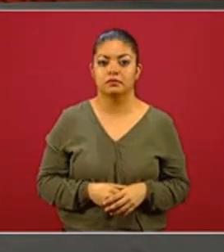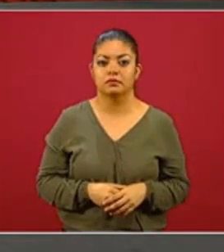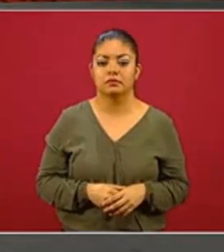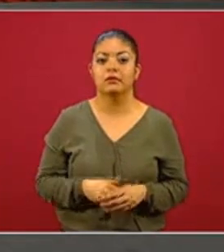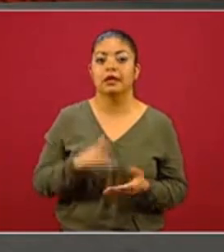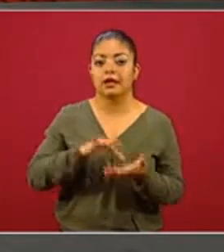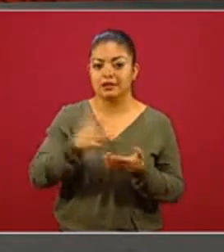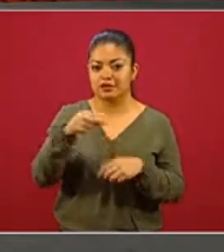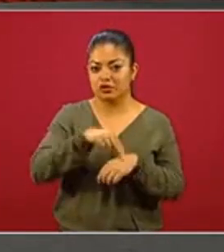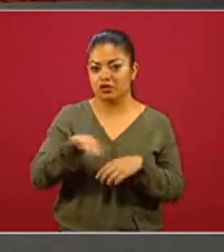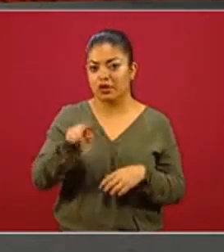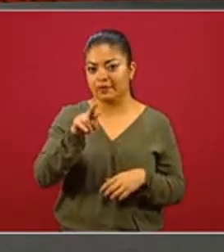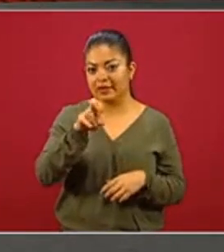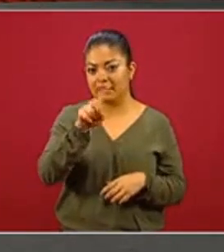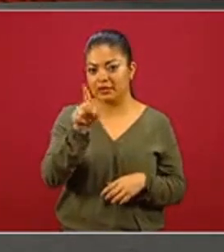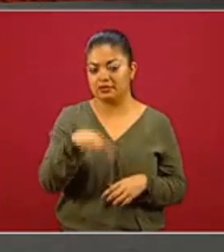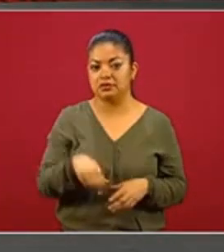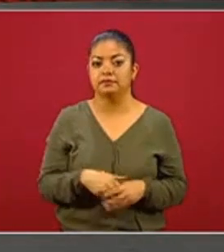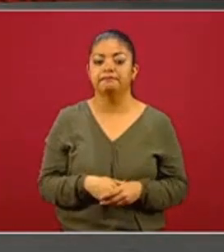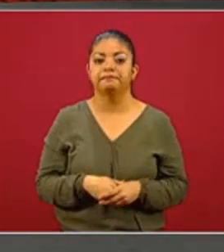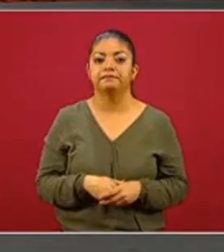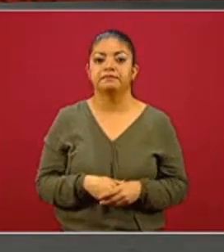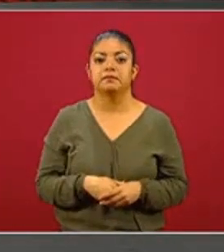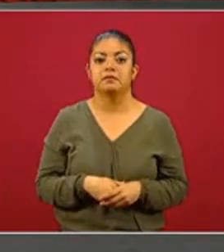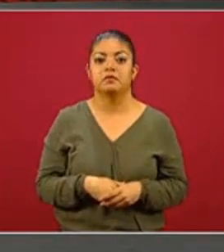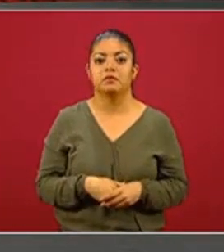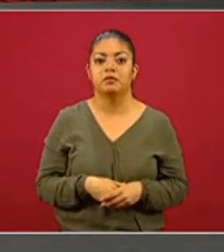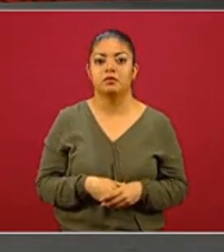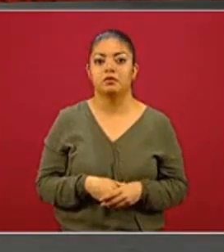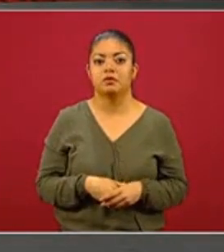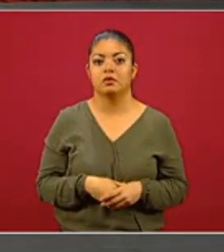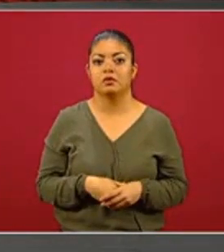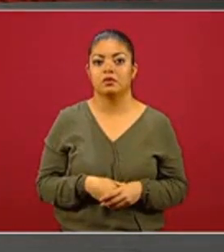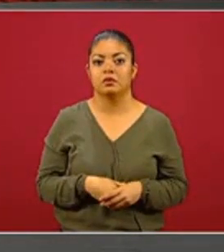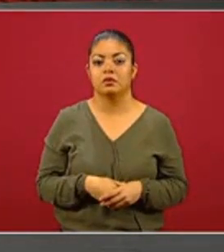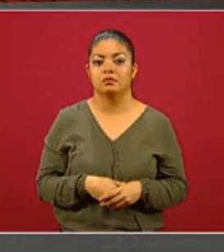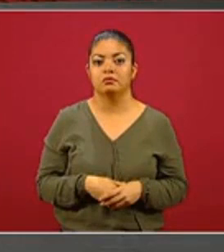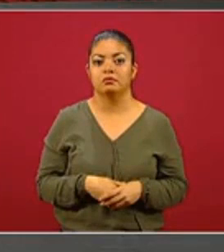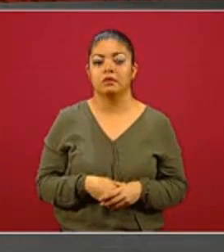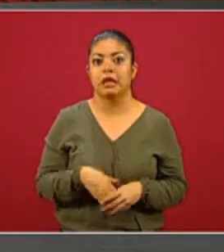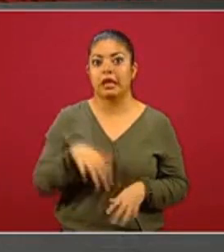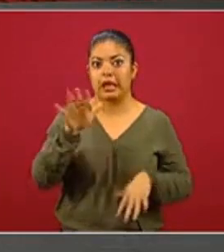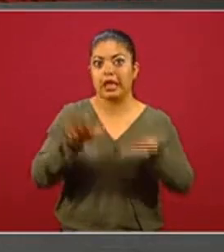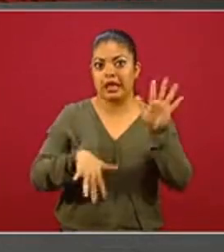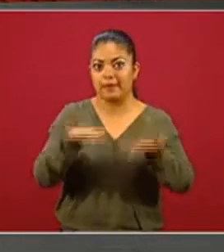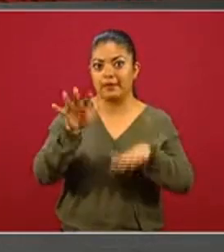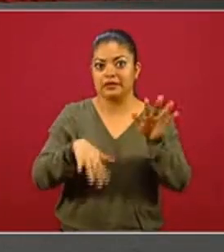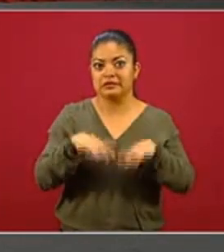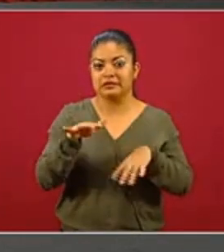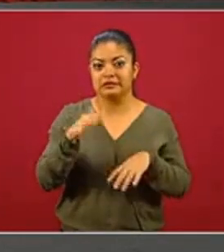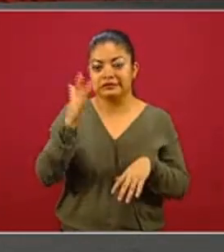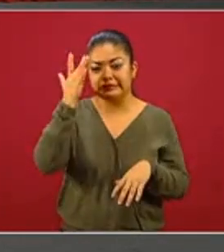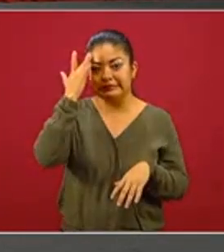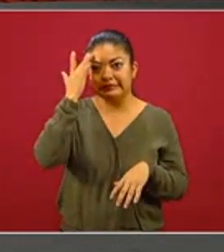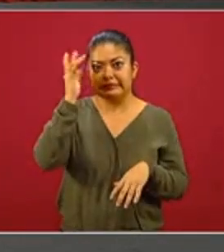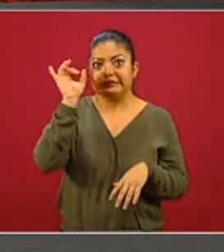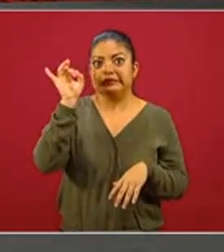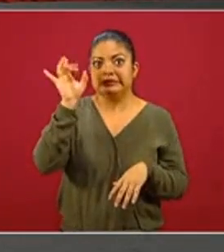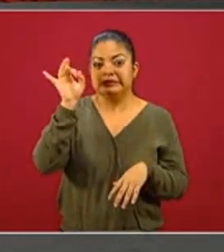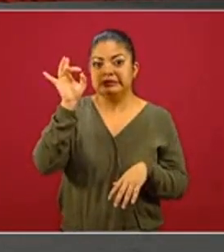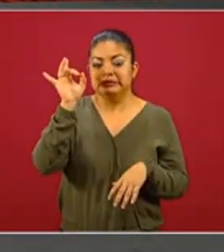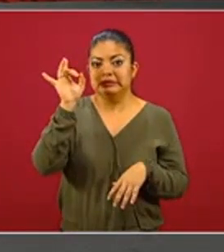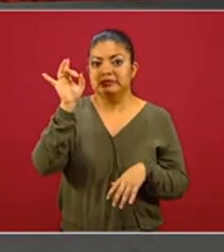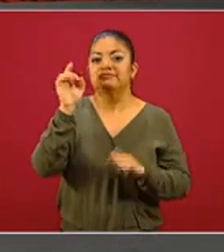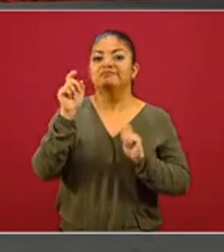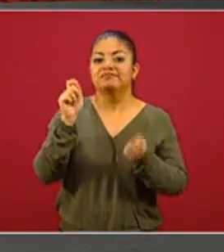Gracias, doctora Veras. Bueno, un dolor de cabeza a veces son las mamás que tenemos